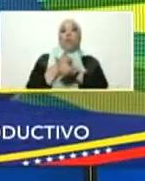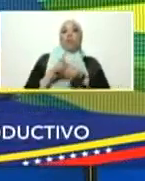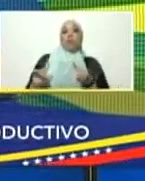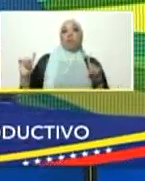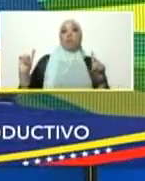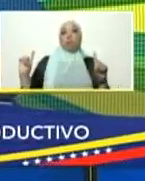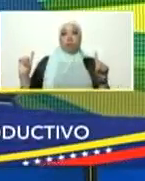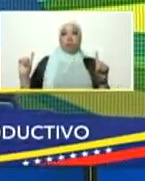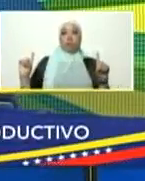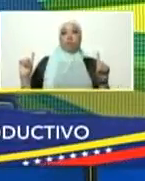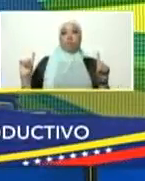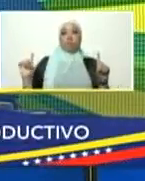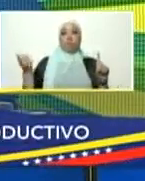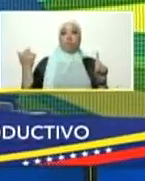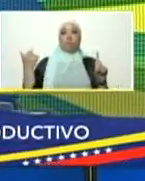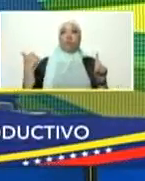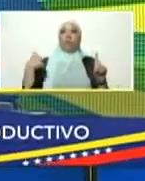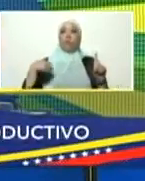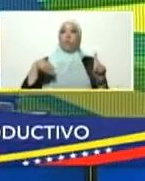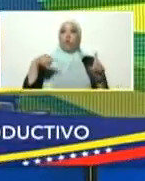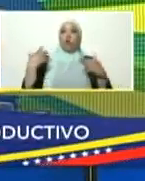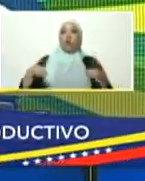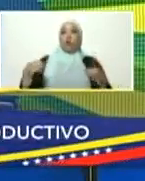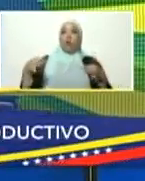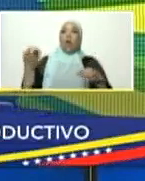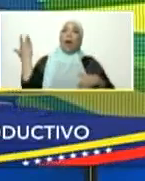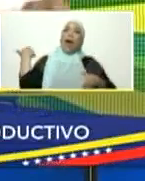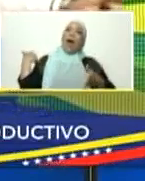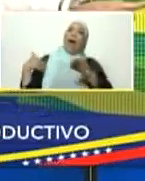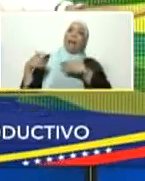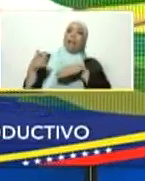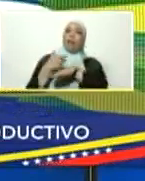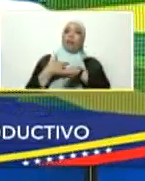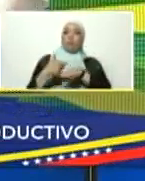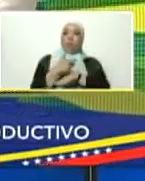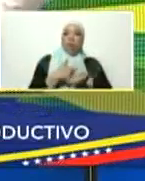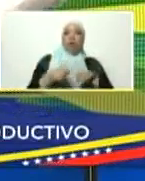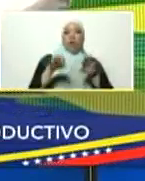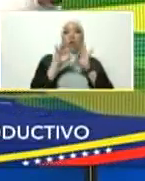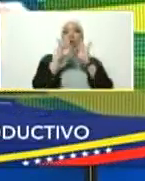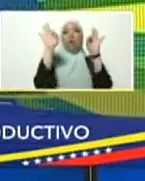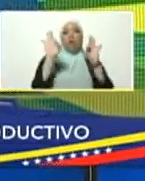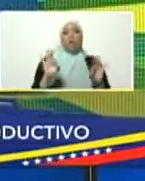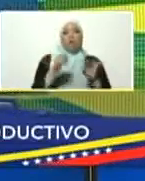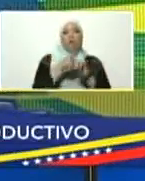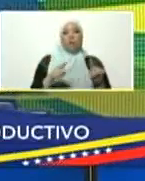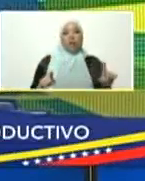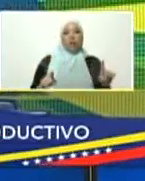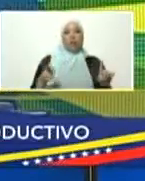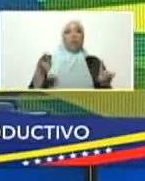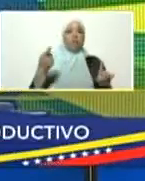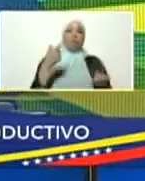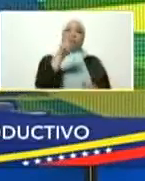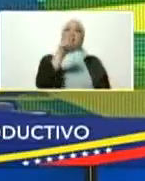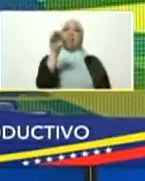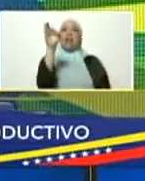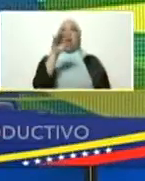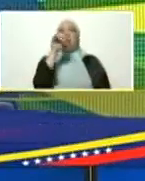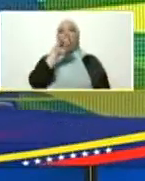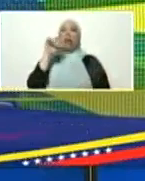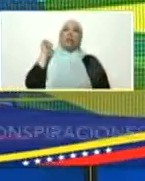que supere al capitalismo neoliberal, al capitalismo dependiente, este que hemos conocido durante 100 años, dependiente del imperio